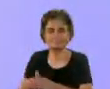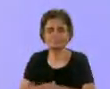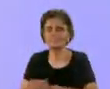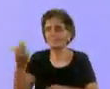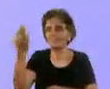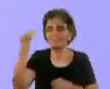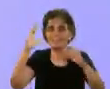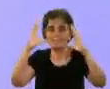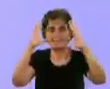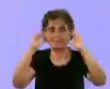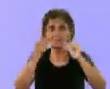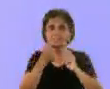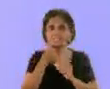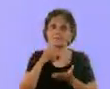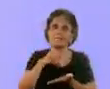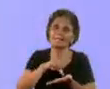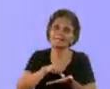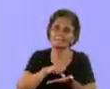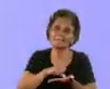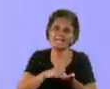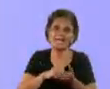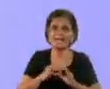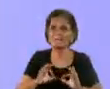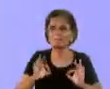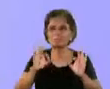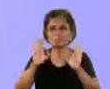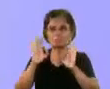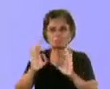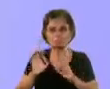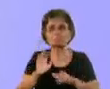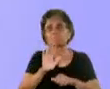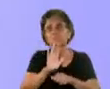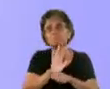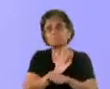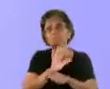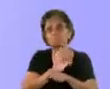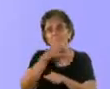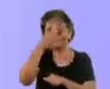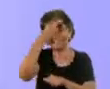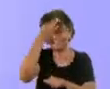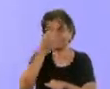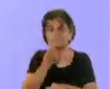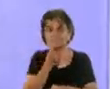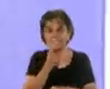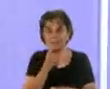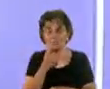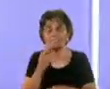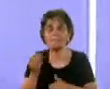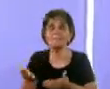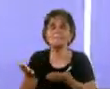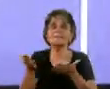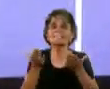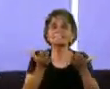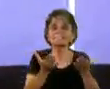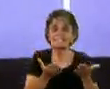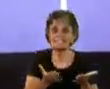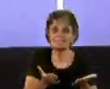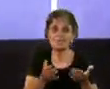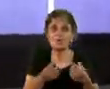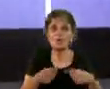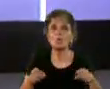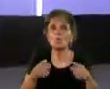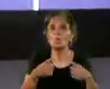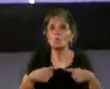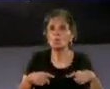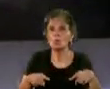Anoche la ciudad de San Luis se vistió de gala en el Cine Teatro San Luis con una presentación del espectáculo Símbolo